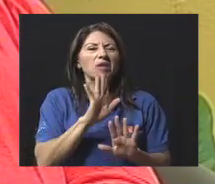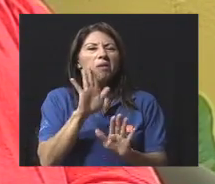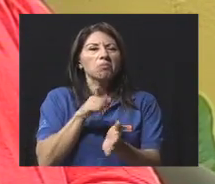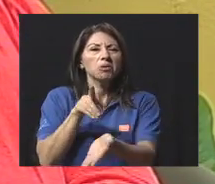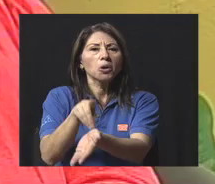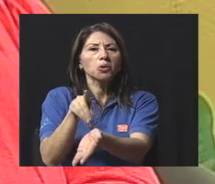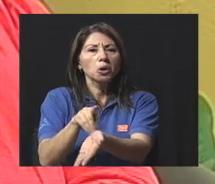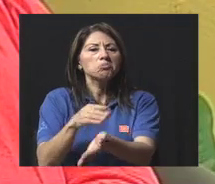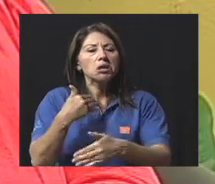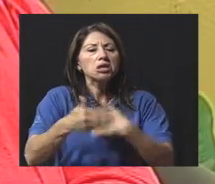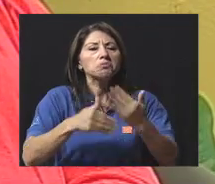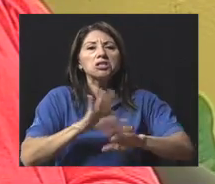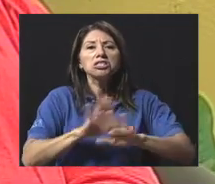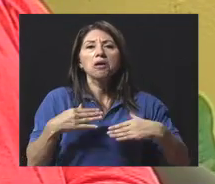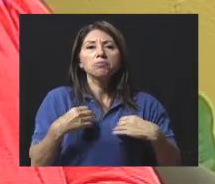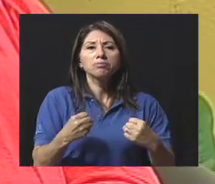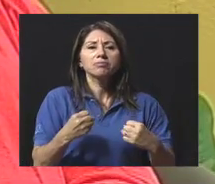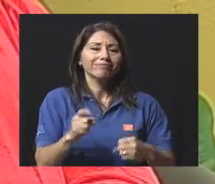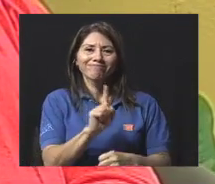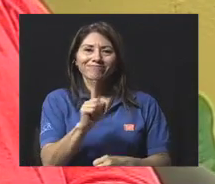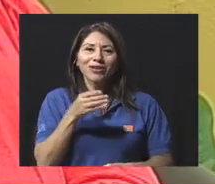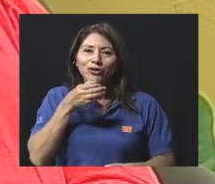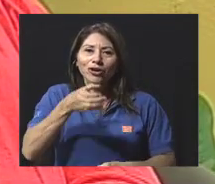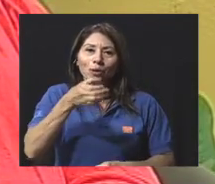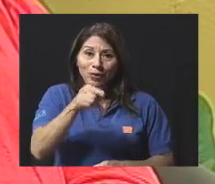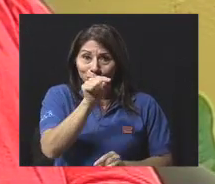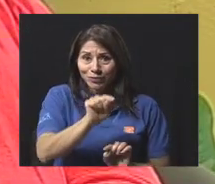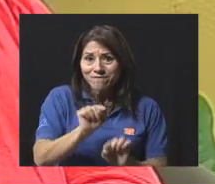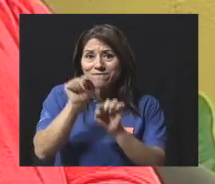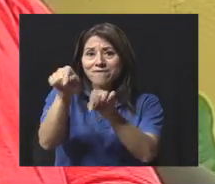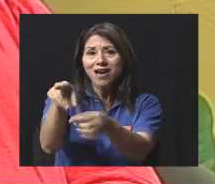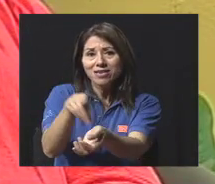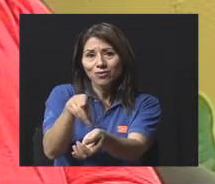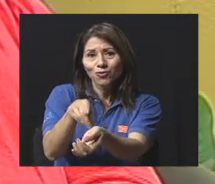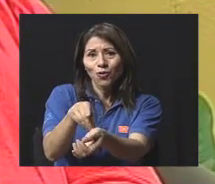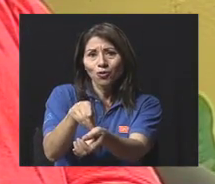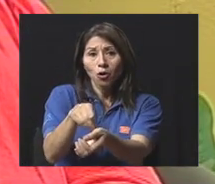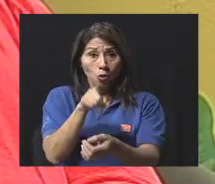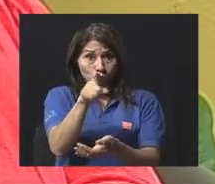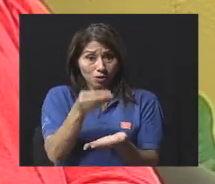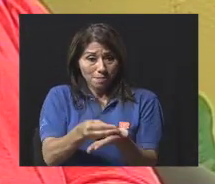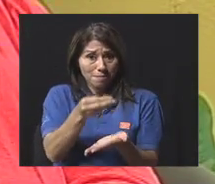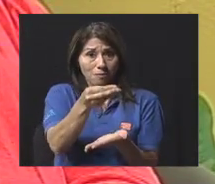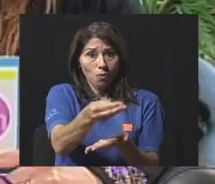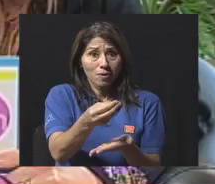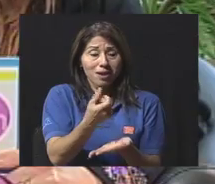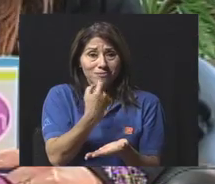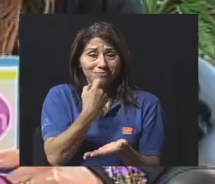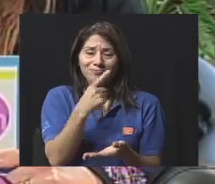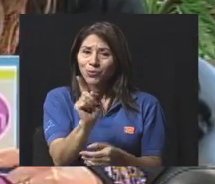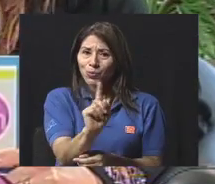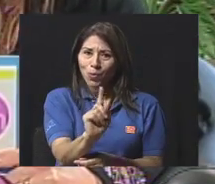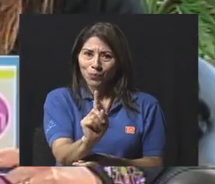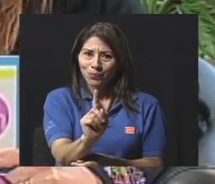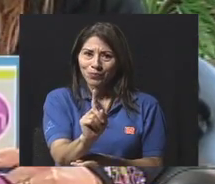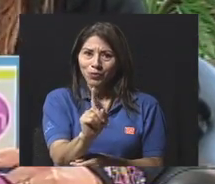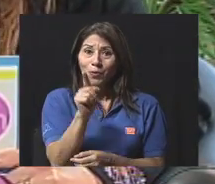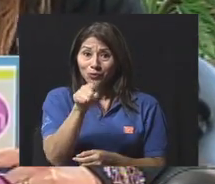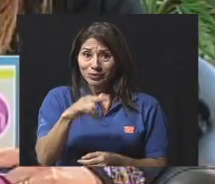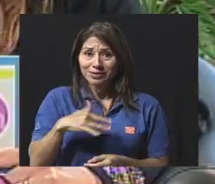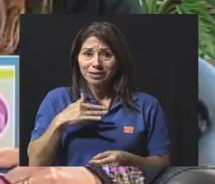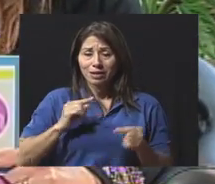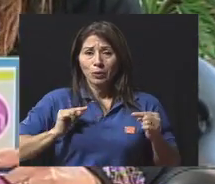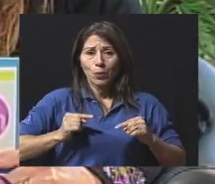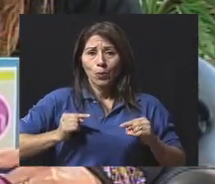Yo sí recomiendo que vayan y que no se automediquen cuando tengan unos dolores de artralgia doctor brevemente una recomendación